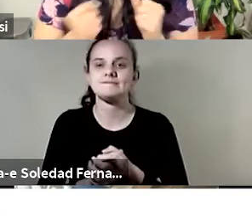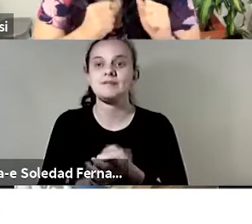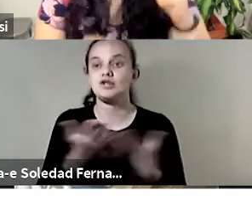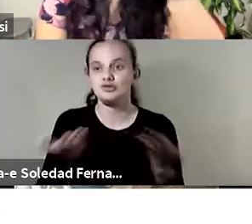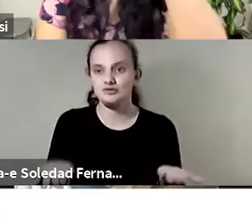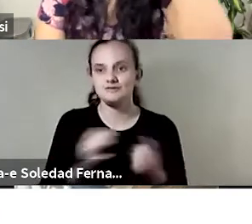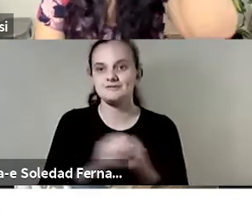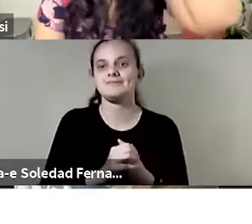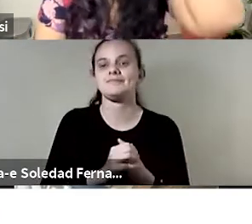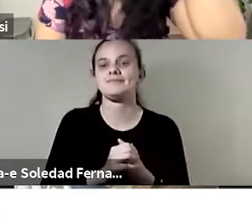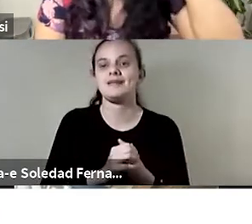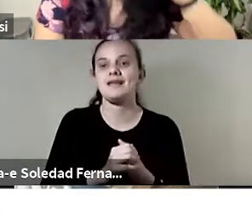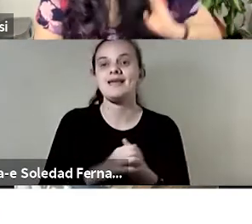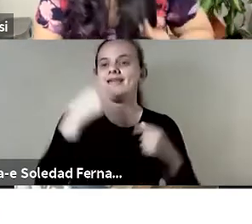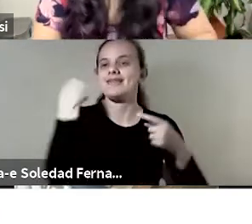digamos, tomar, ¿no?